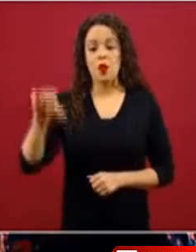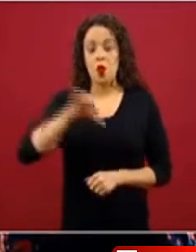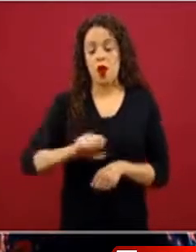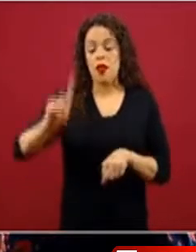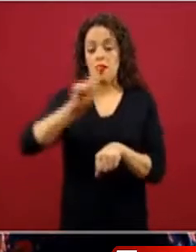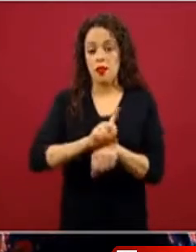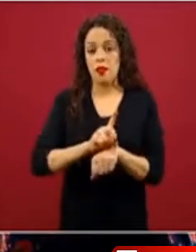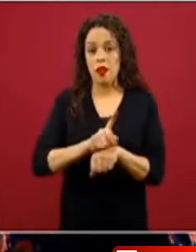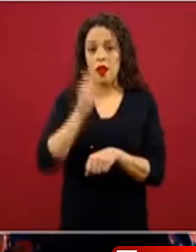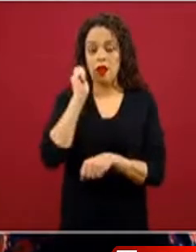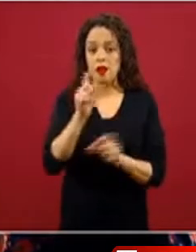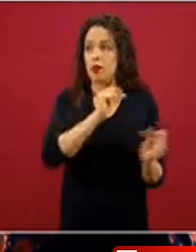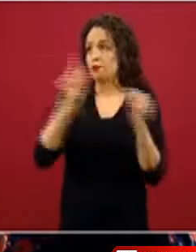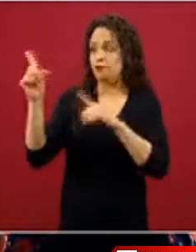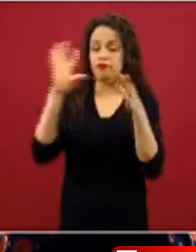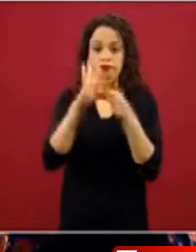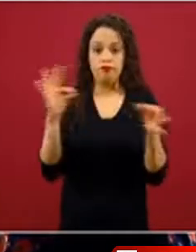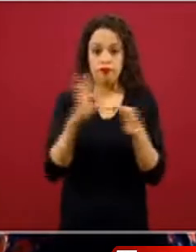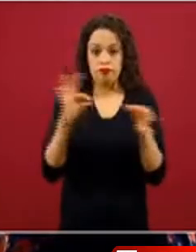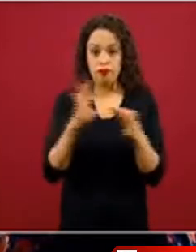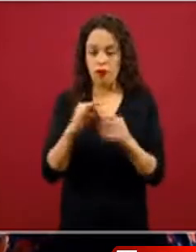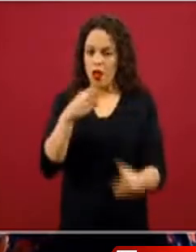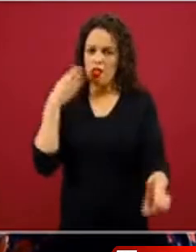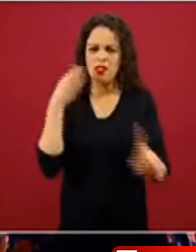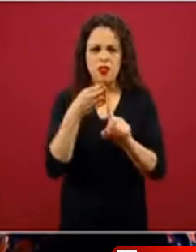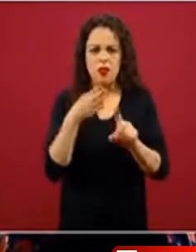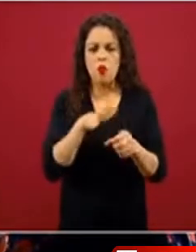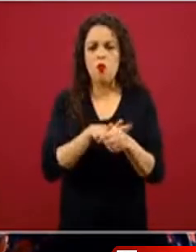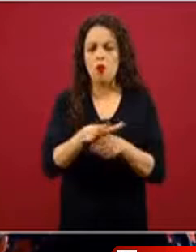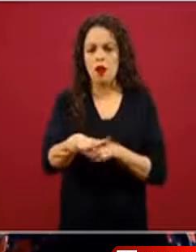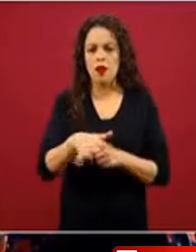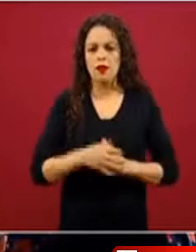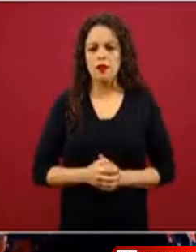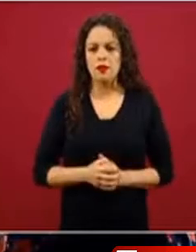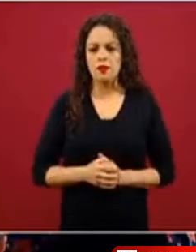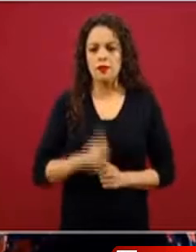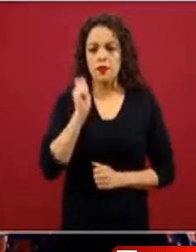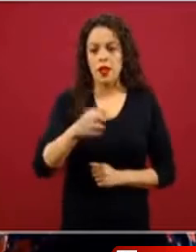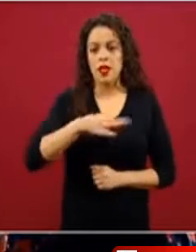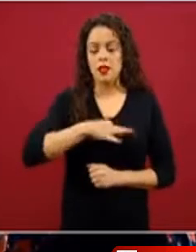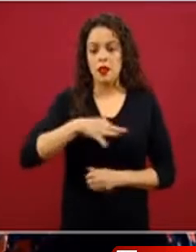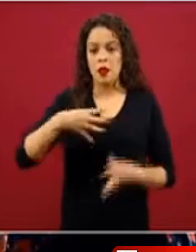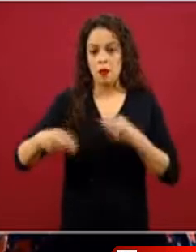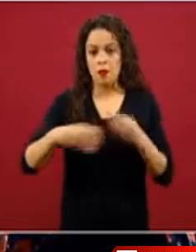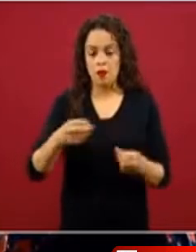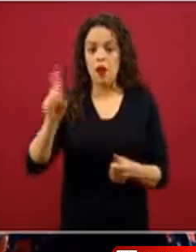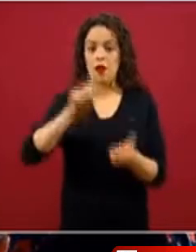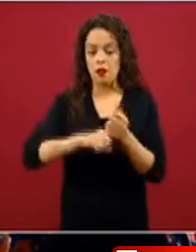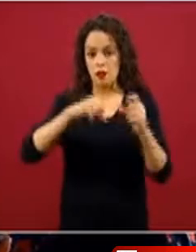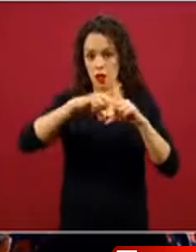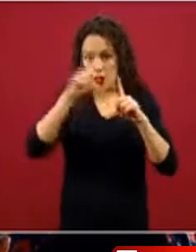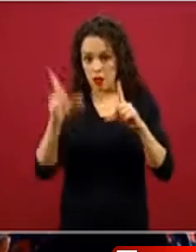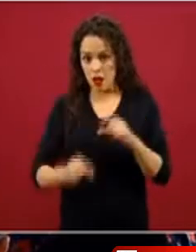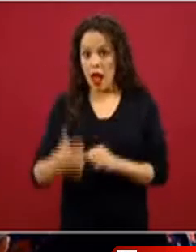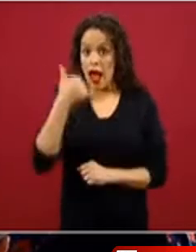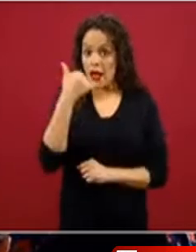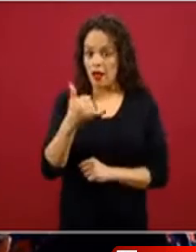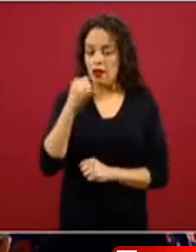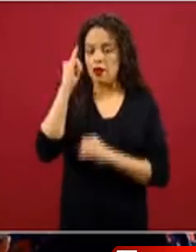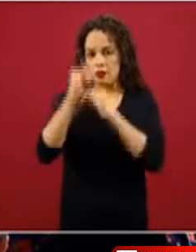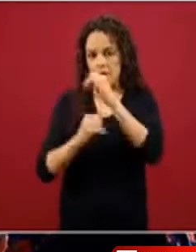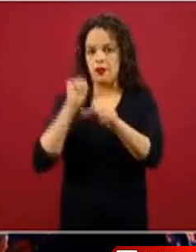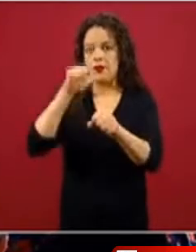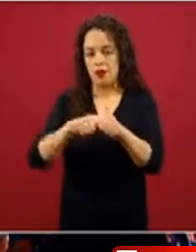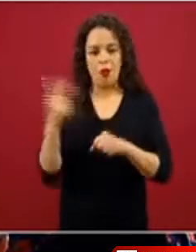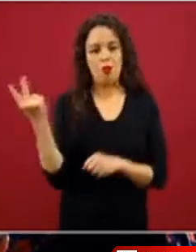hoy, vamos directamente al panorama epidemiológico, tanto internacional y nacional, porque, como ya lo